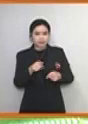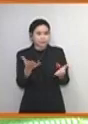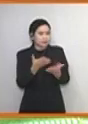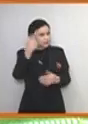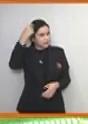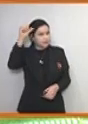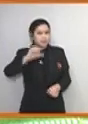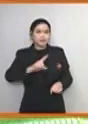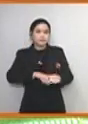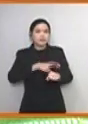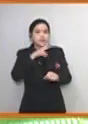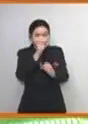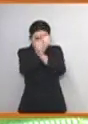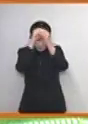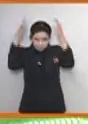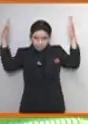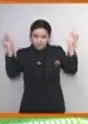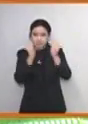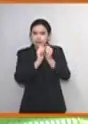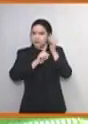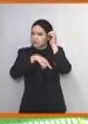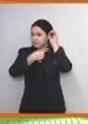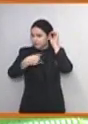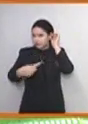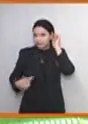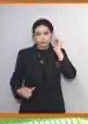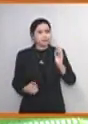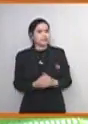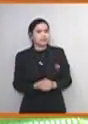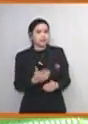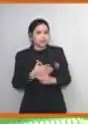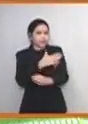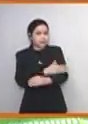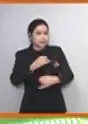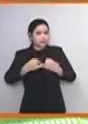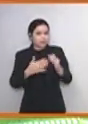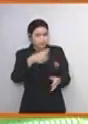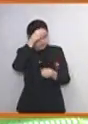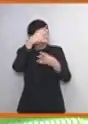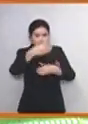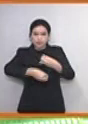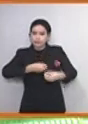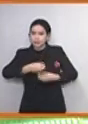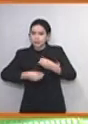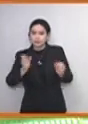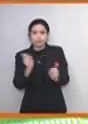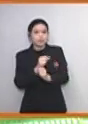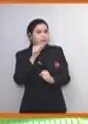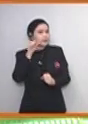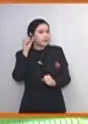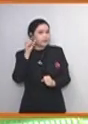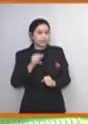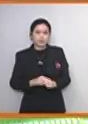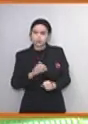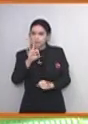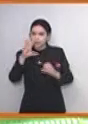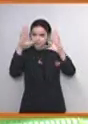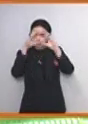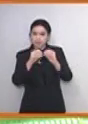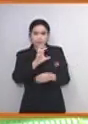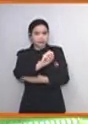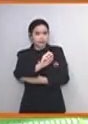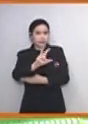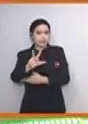tú qué soñaste hoy, porque lo haremos una realidad junto a la diaria. Pero antes, querido jugador, te informo que el número favorecido el día de ayer a las 9 de la noche fue